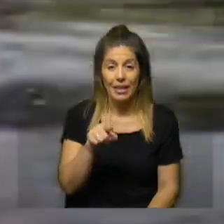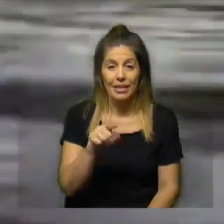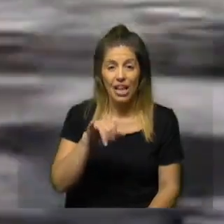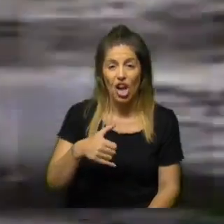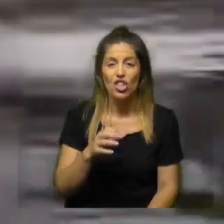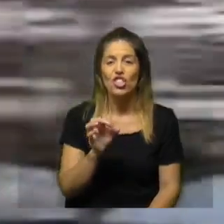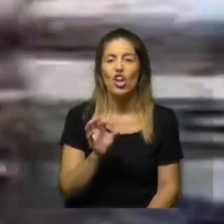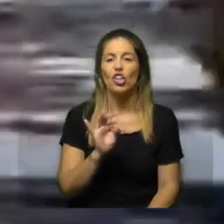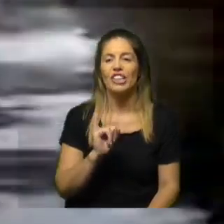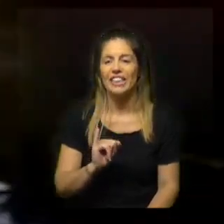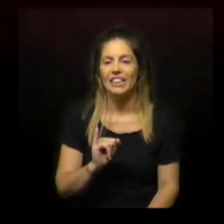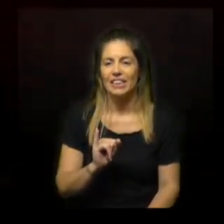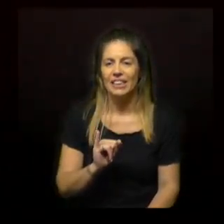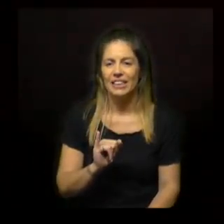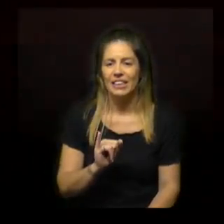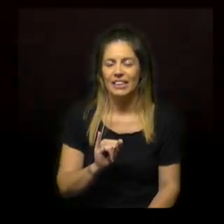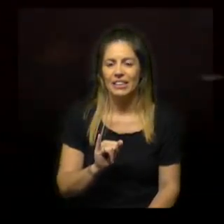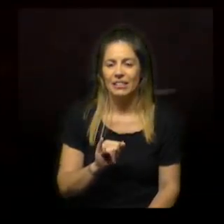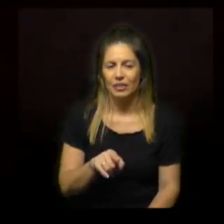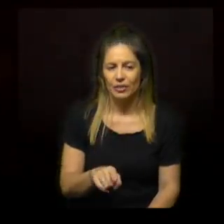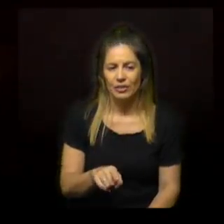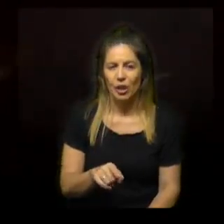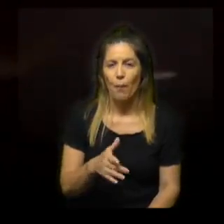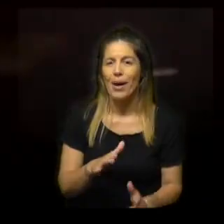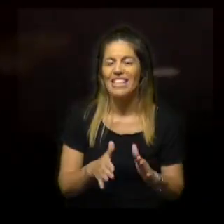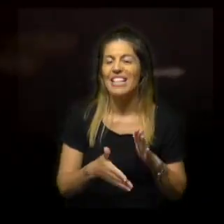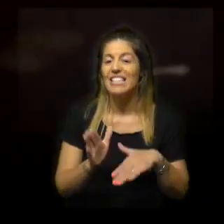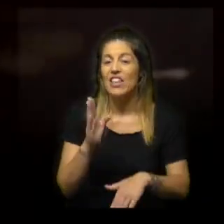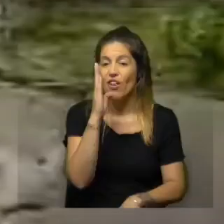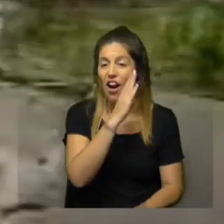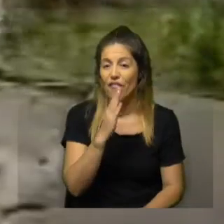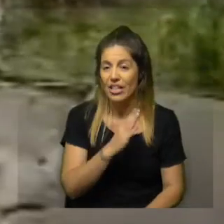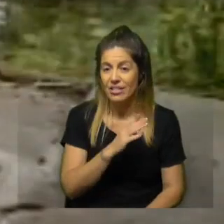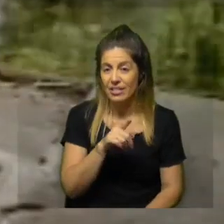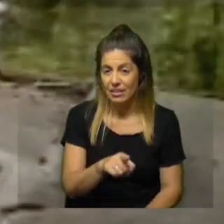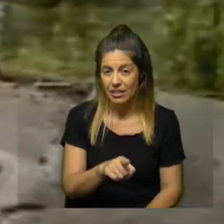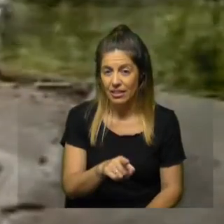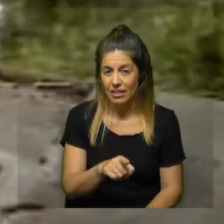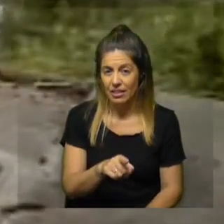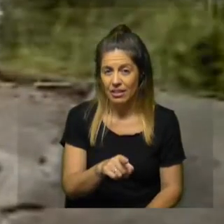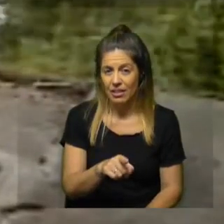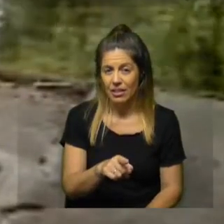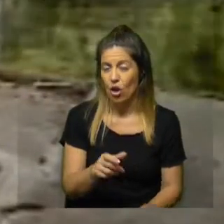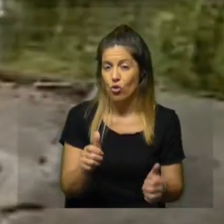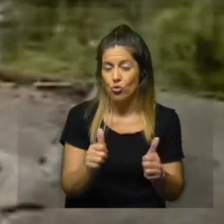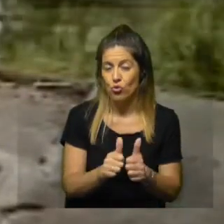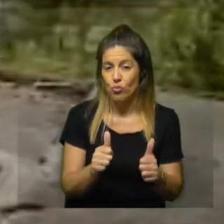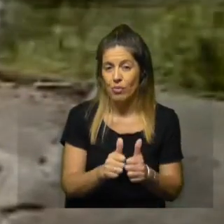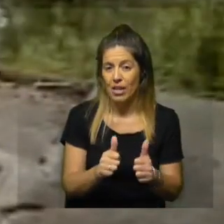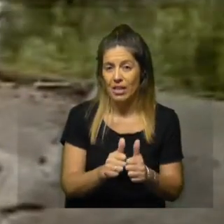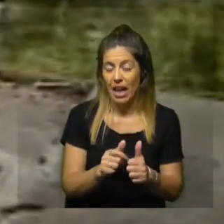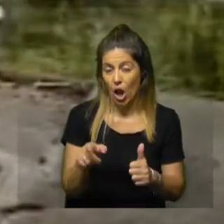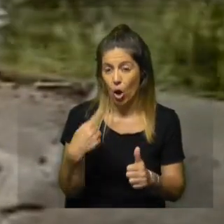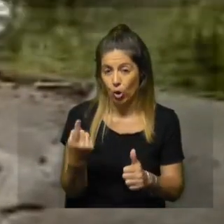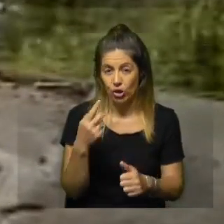Yoti? Yoti parece que se iba a Brasil con su pareja, que ahora no está por ahí,